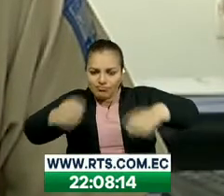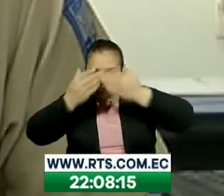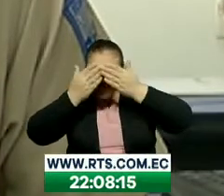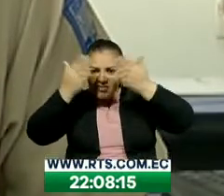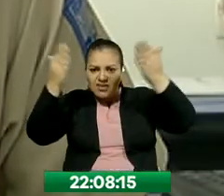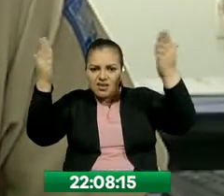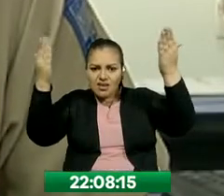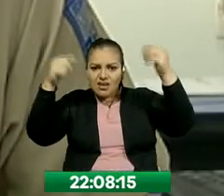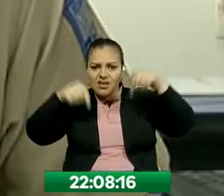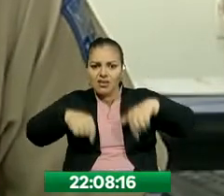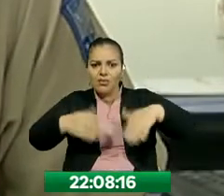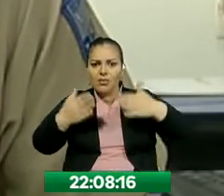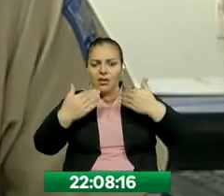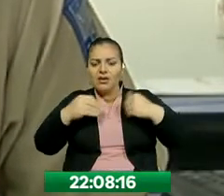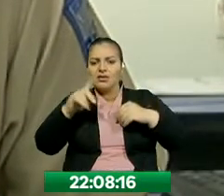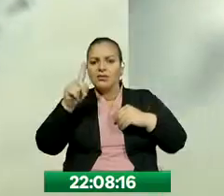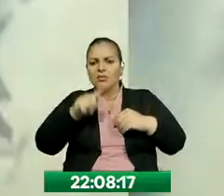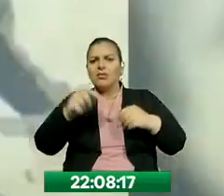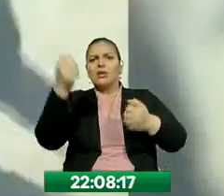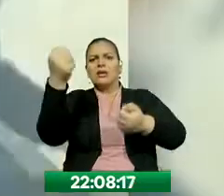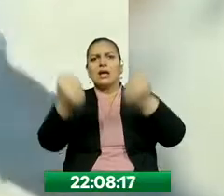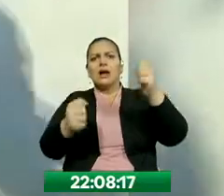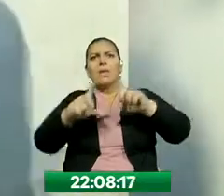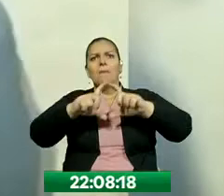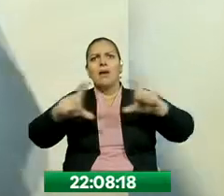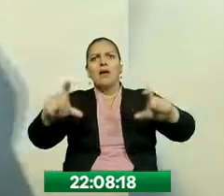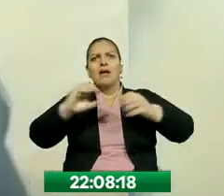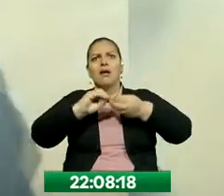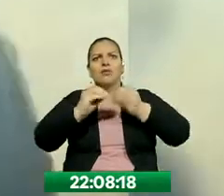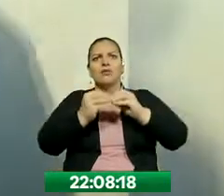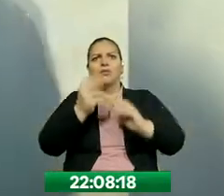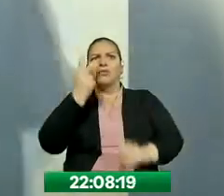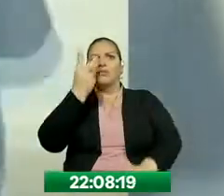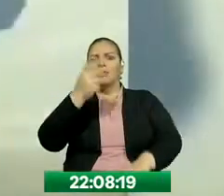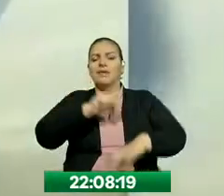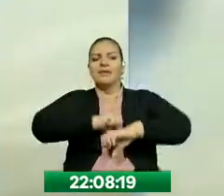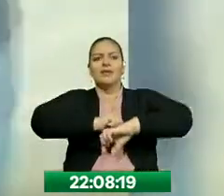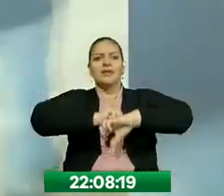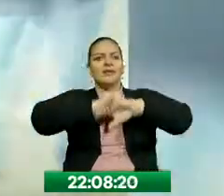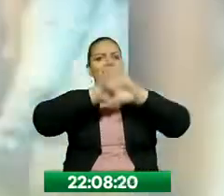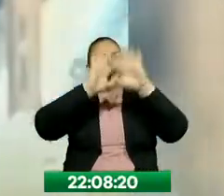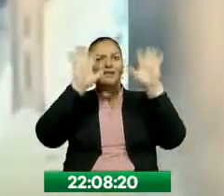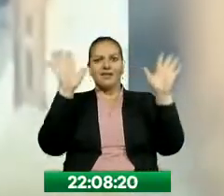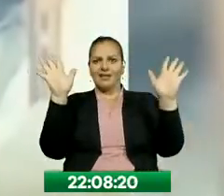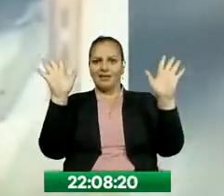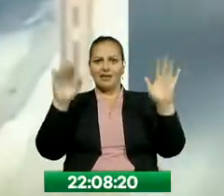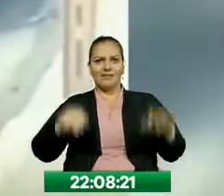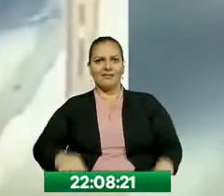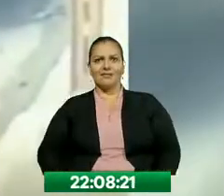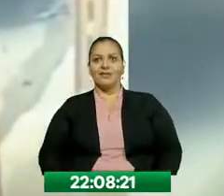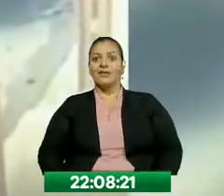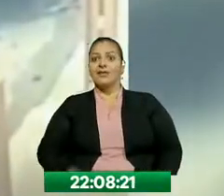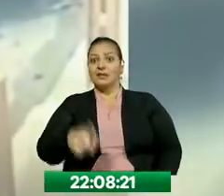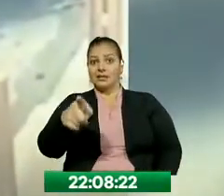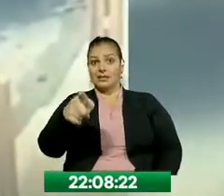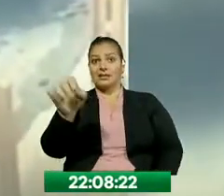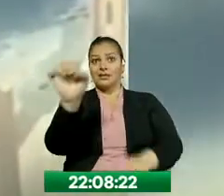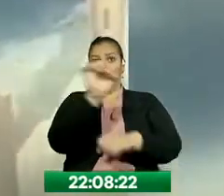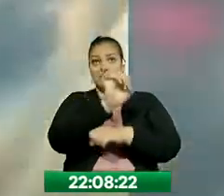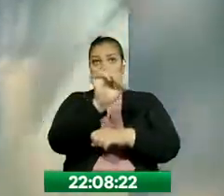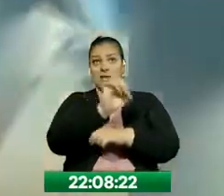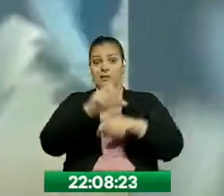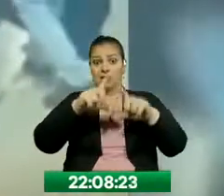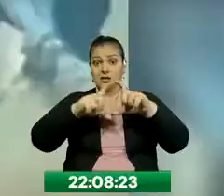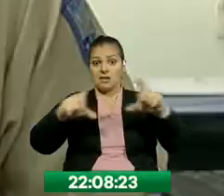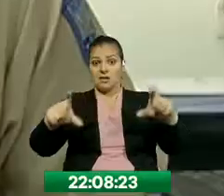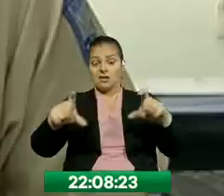De igual manera, las placas del vehículo que se puede ver en este video, pues no corresponden al vehículo que esté estacionado